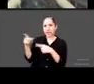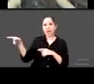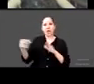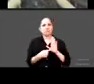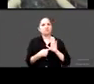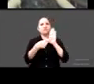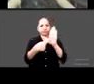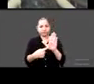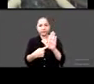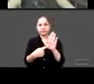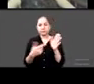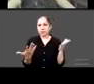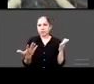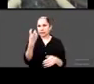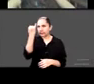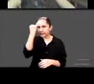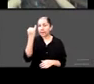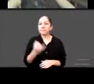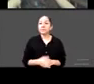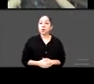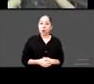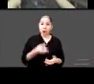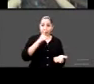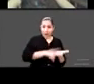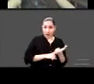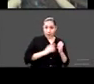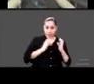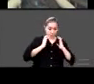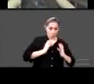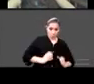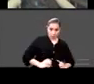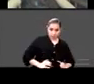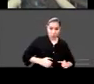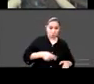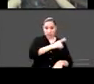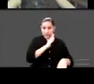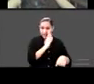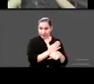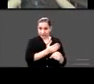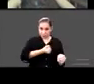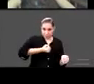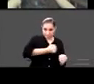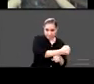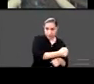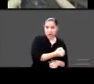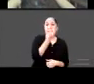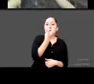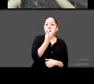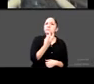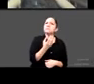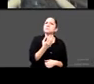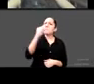el castigo físico siembra las bases de la legitimidad normativa de todas las formas de violencia que vamos a ver en